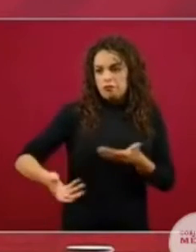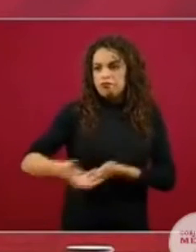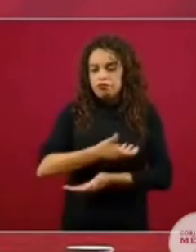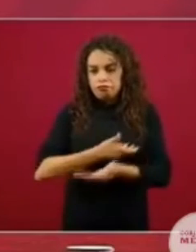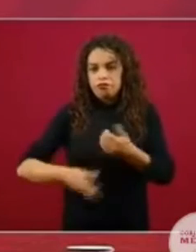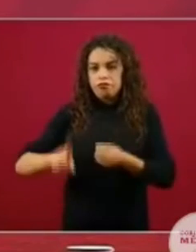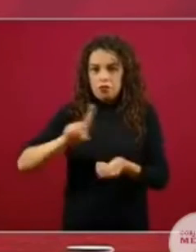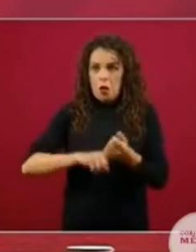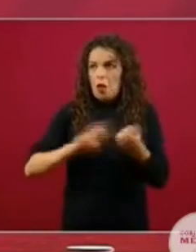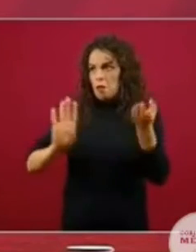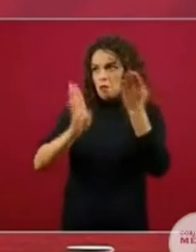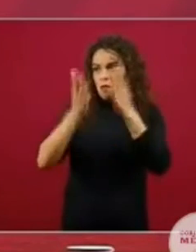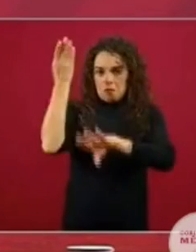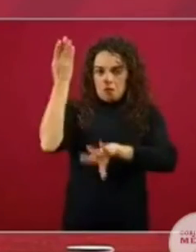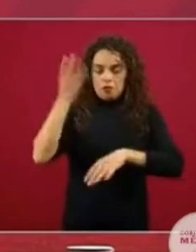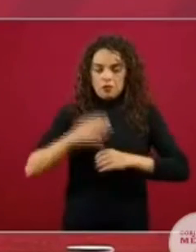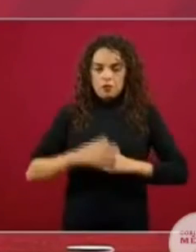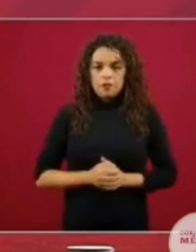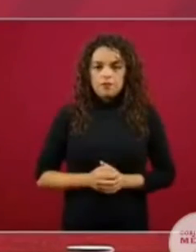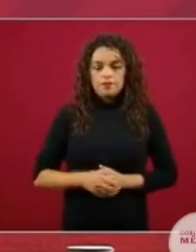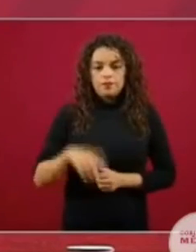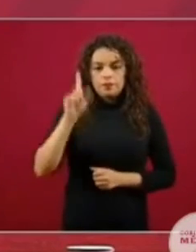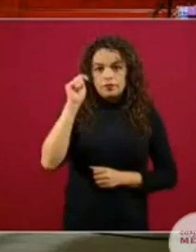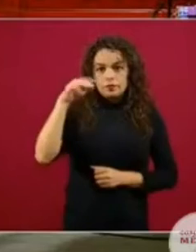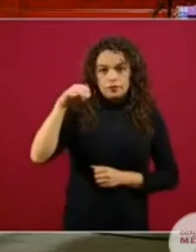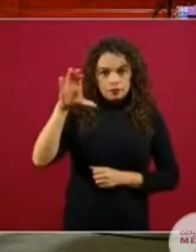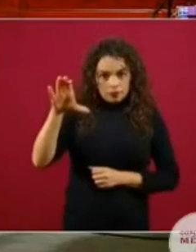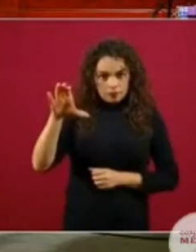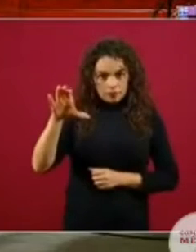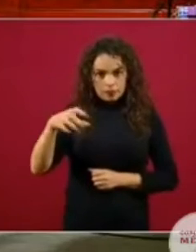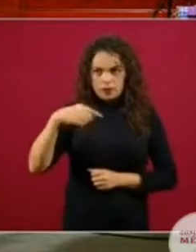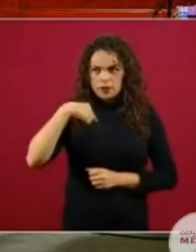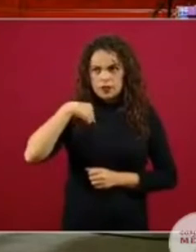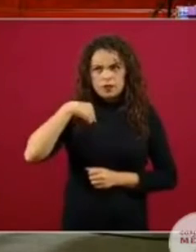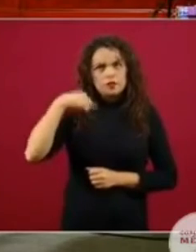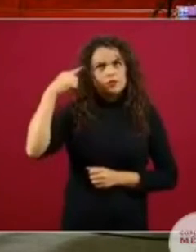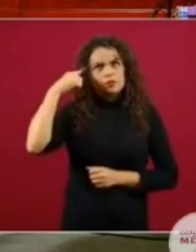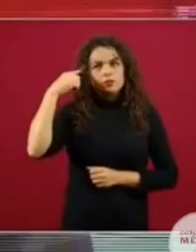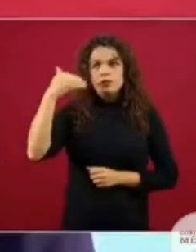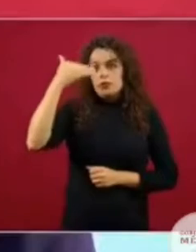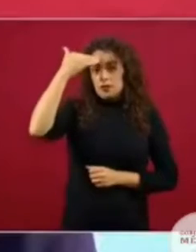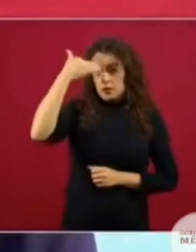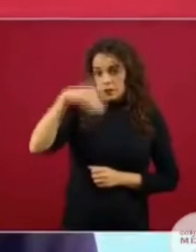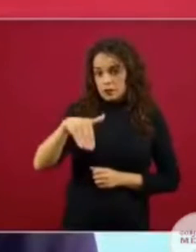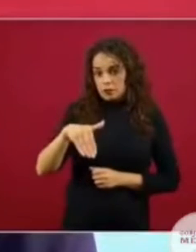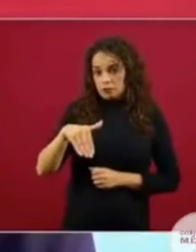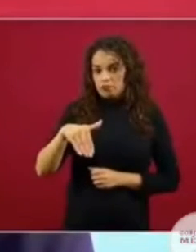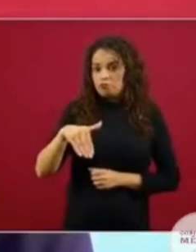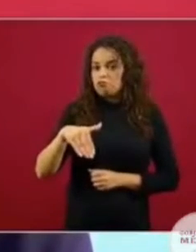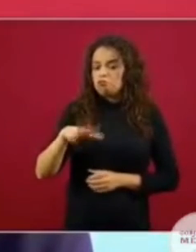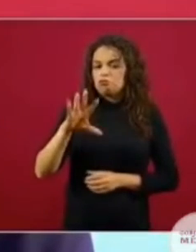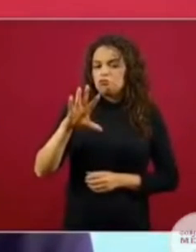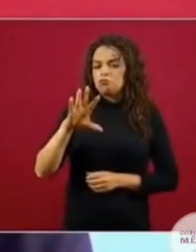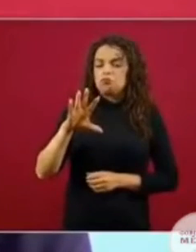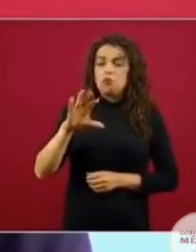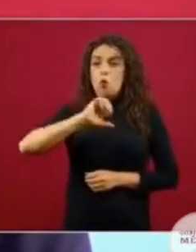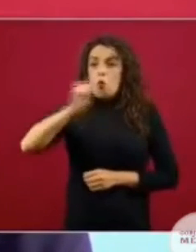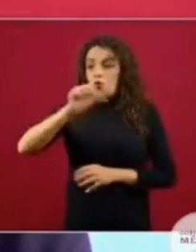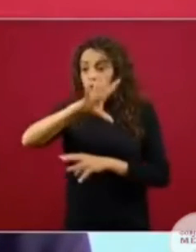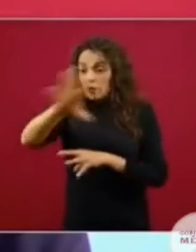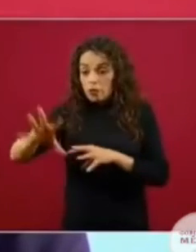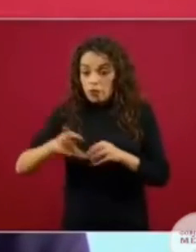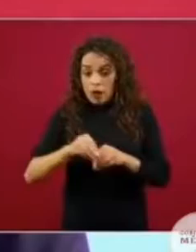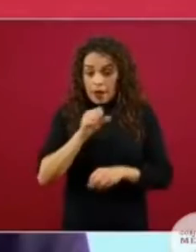el tema estado llega a mi conocimiento no necesariamente aporta una pieza adicional en la que se haya